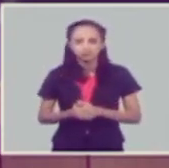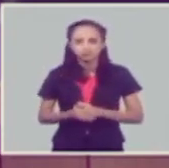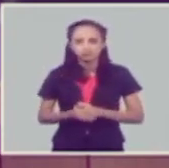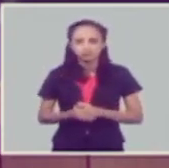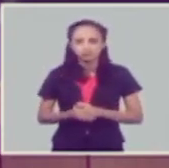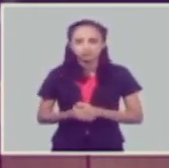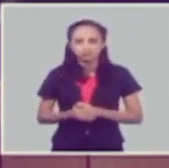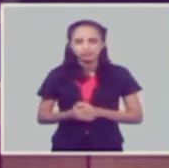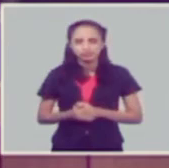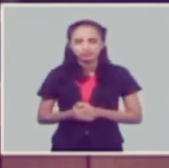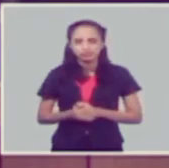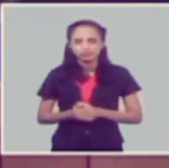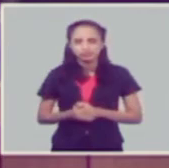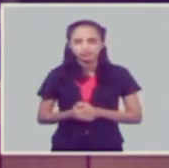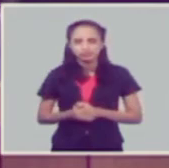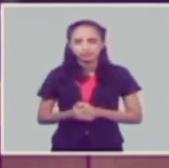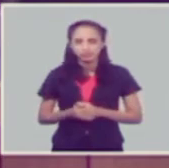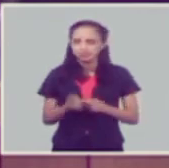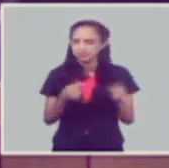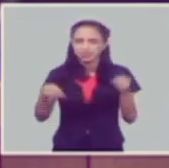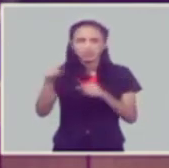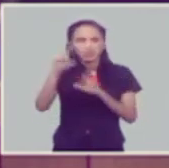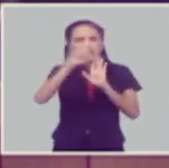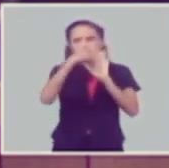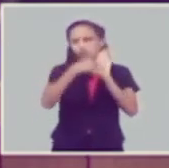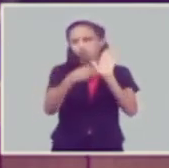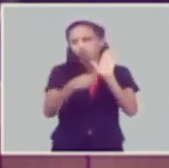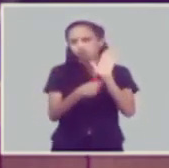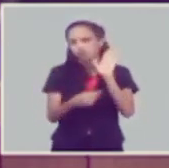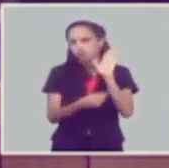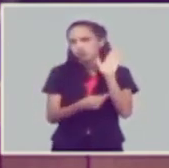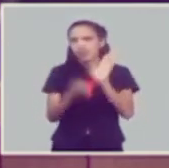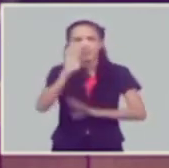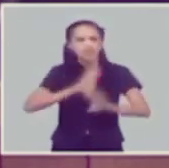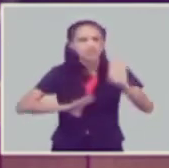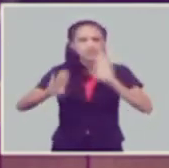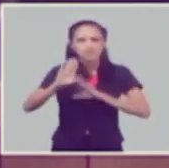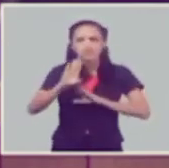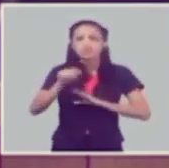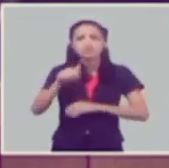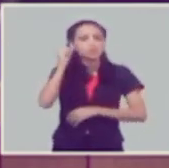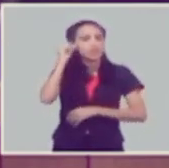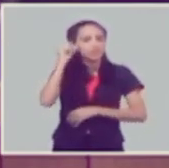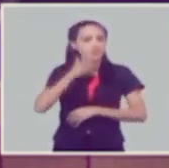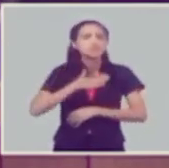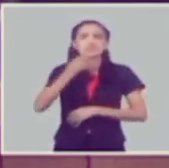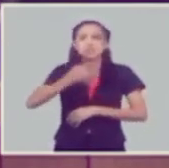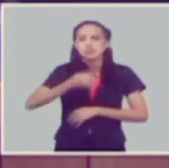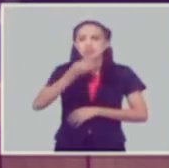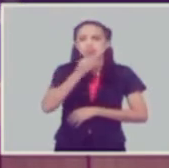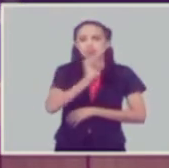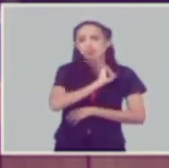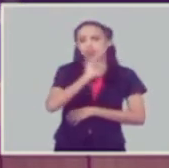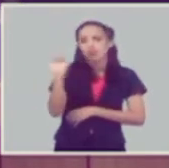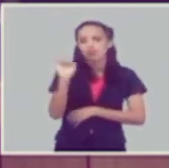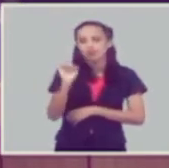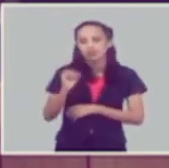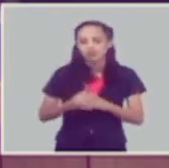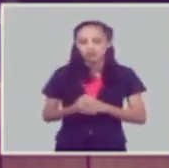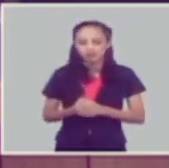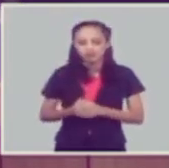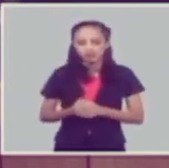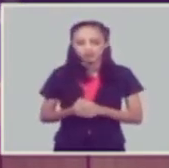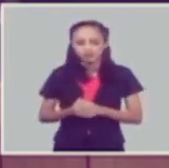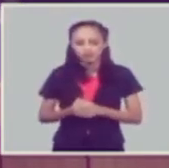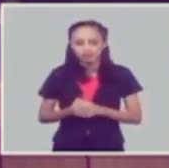con apego a nuestra Constitución y a los principios que defendemos, podemos vencer siempre y cada vez de manera